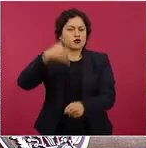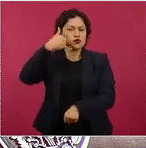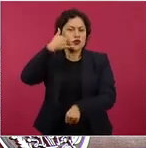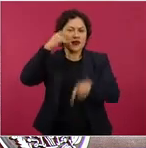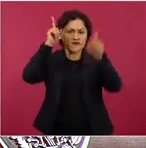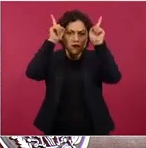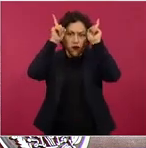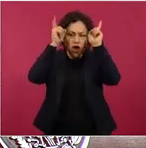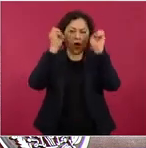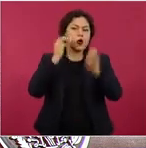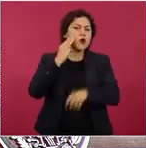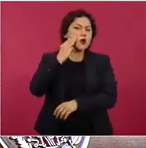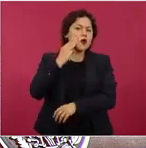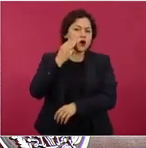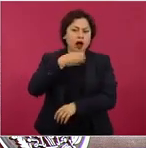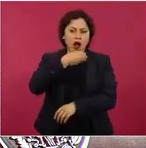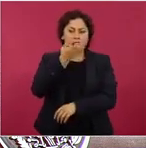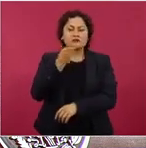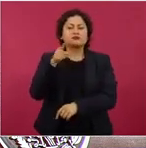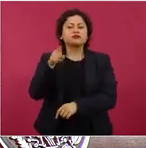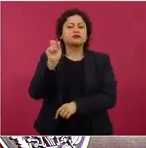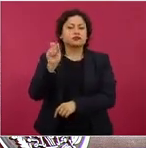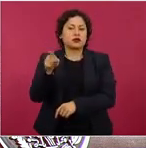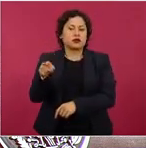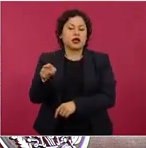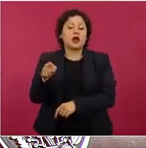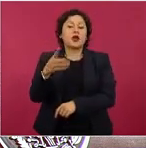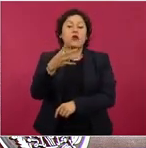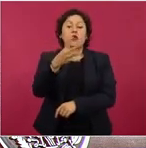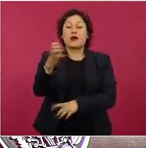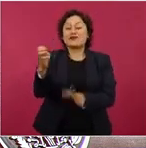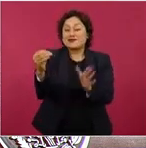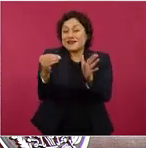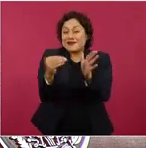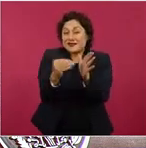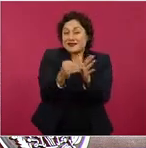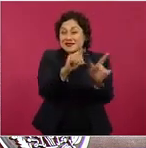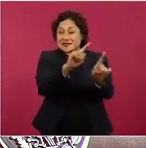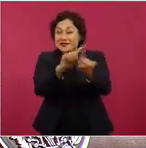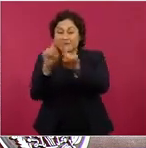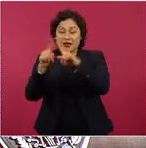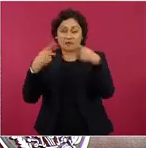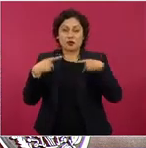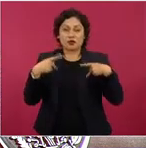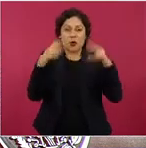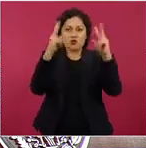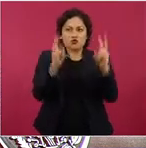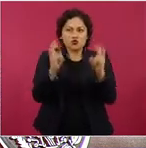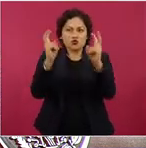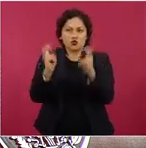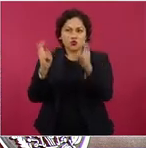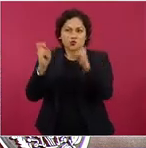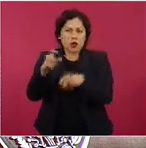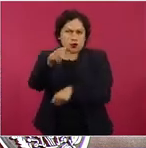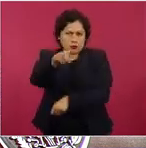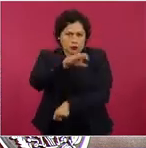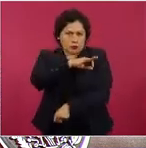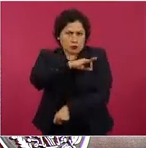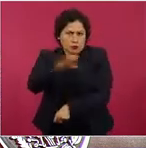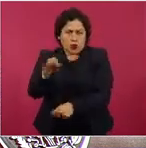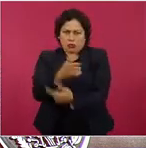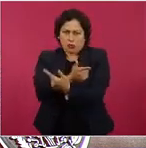de 400,000 descargas de este sistema y ustedes en su teléfono